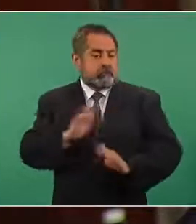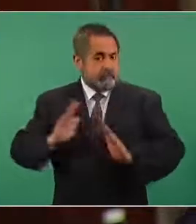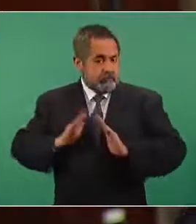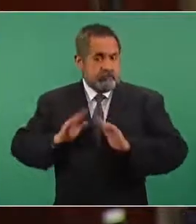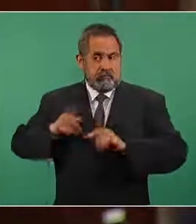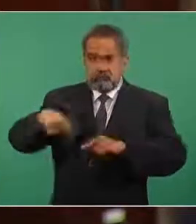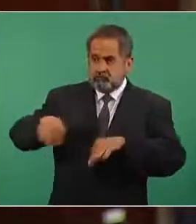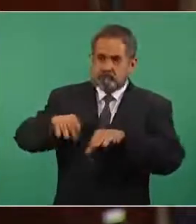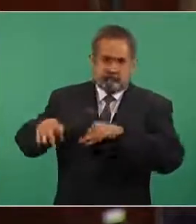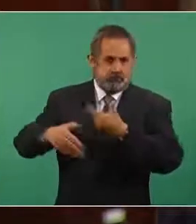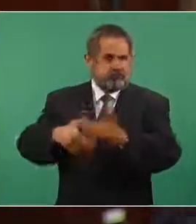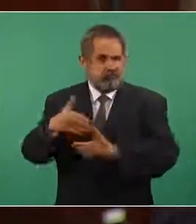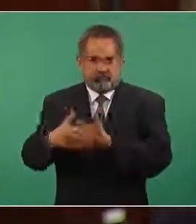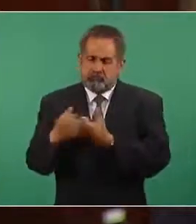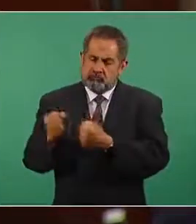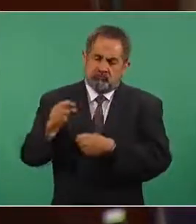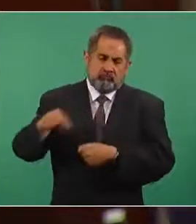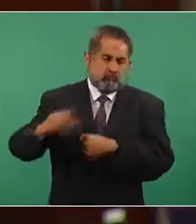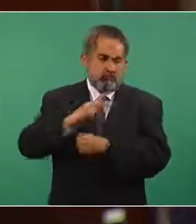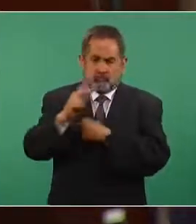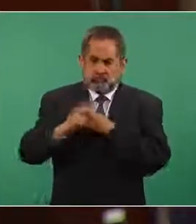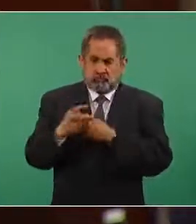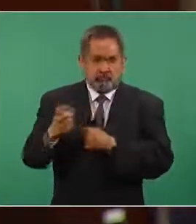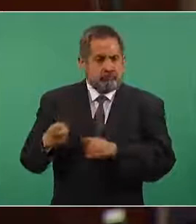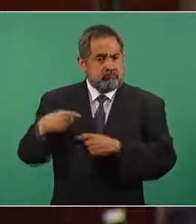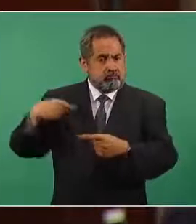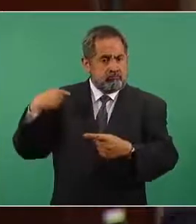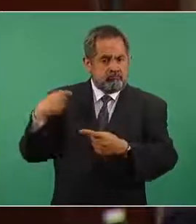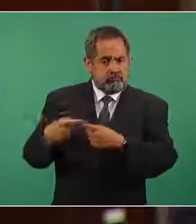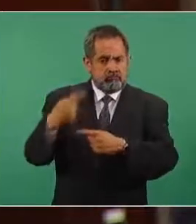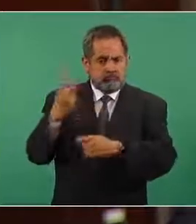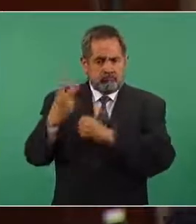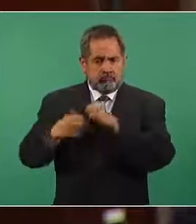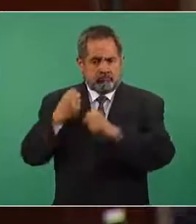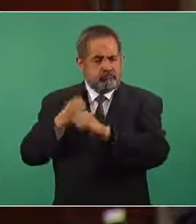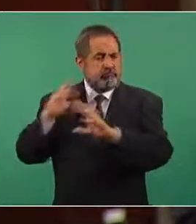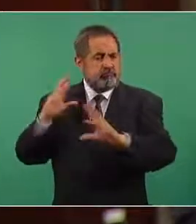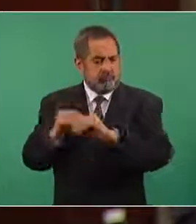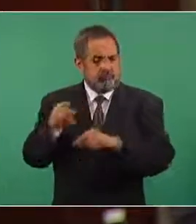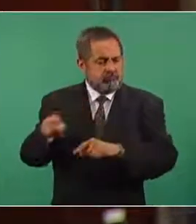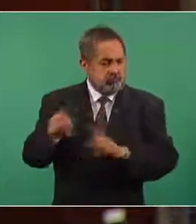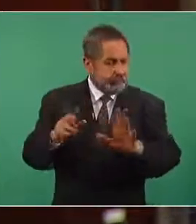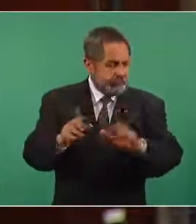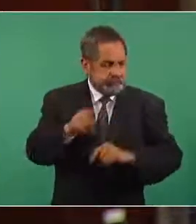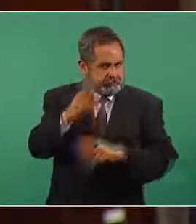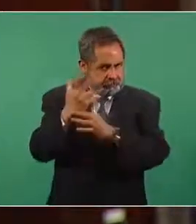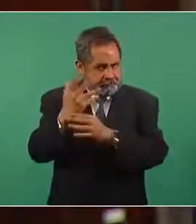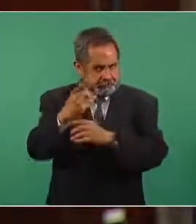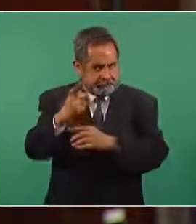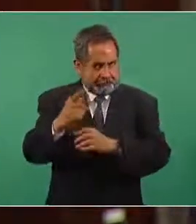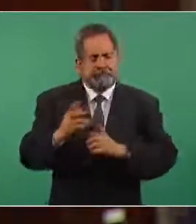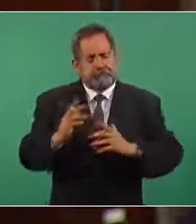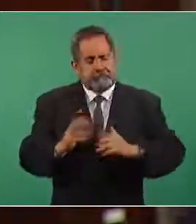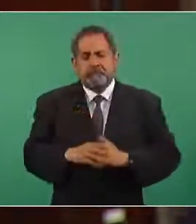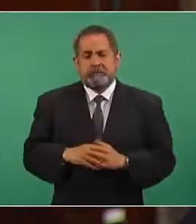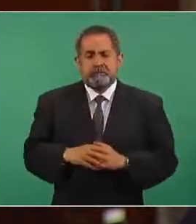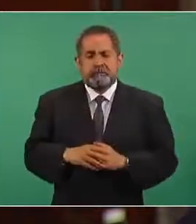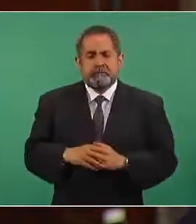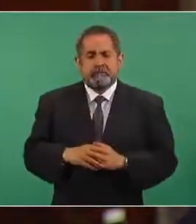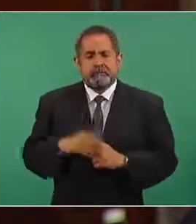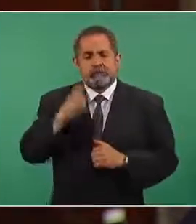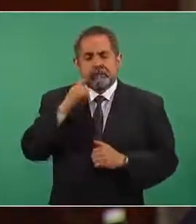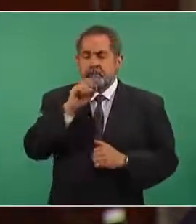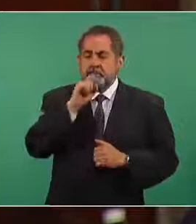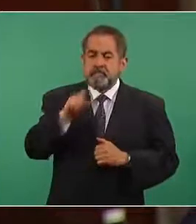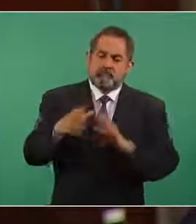han desarrollado en el país en estos 2 años o más de 2 años, y ensalzaba también